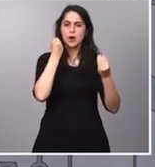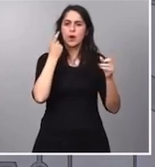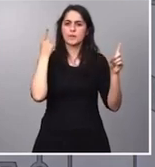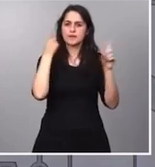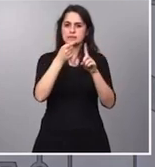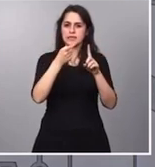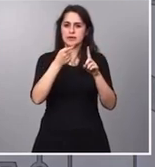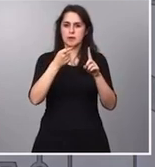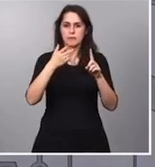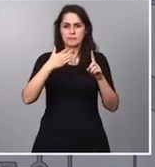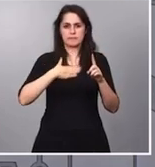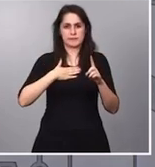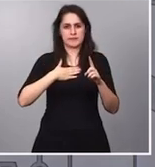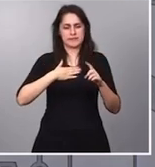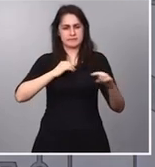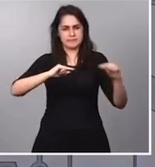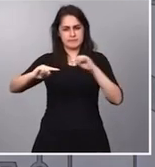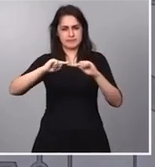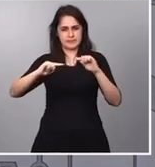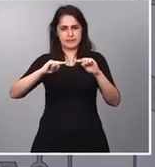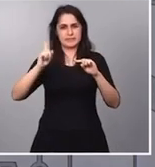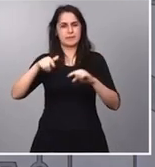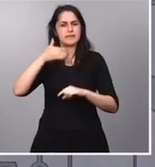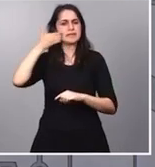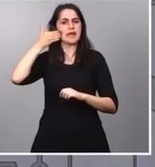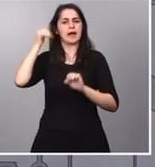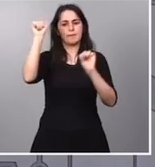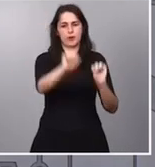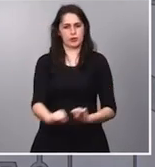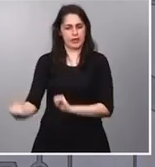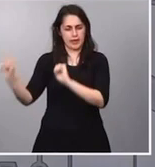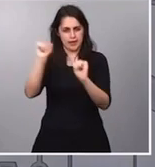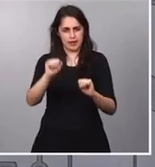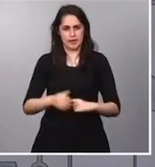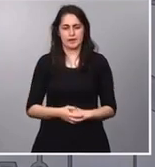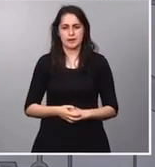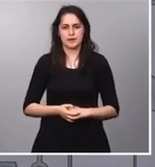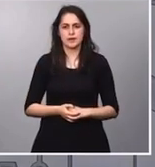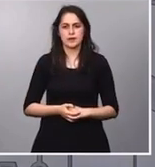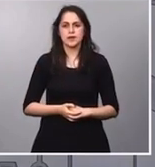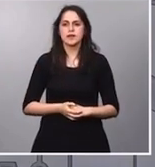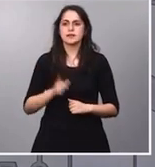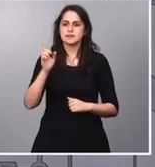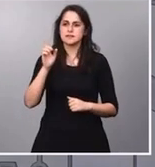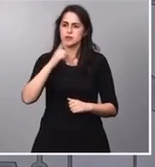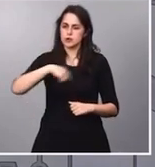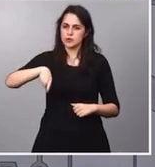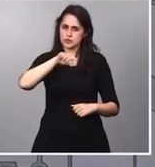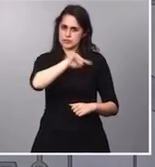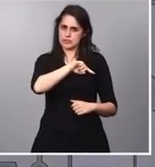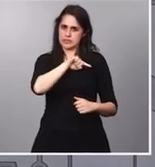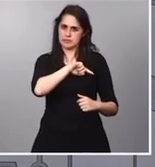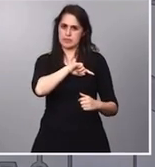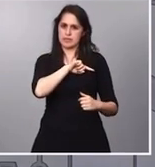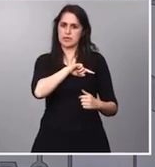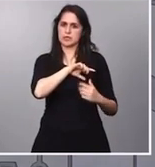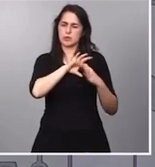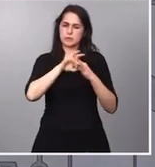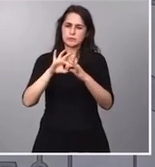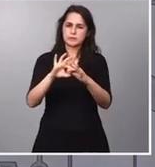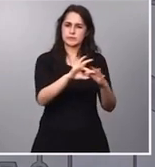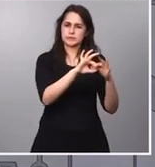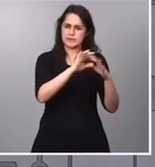nuestra soberanía y nuestra dignidad Quiero concluir reiterando el sentimiento fraternal que todos